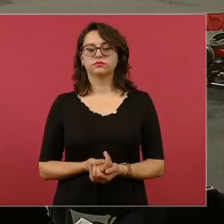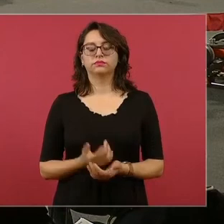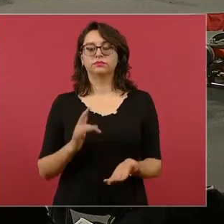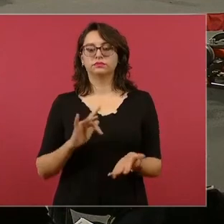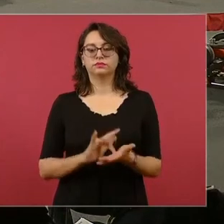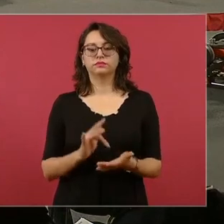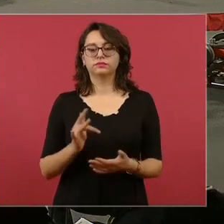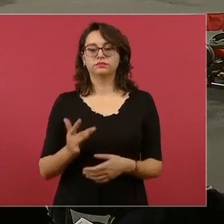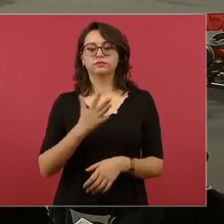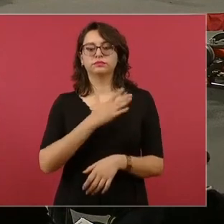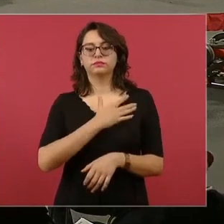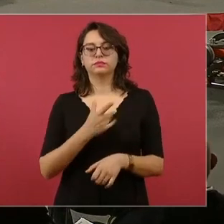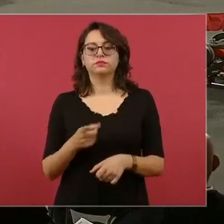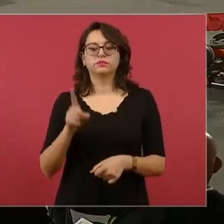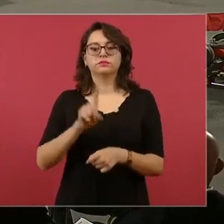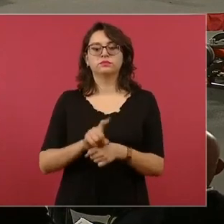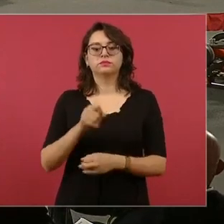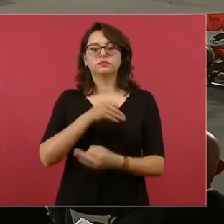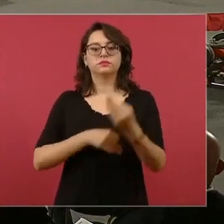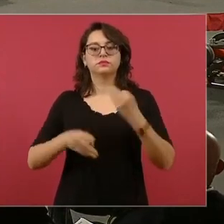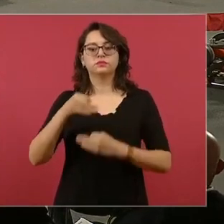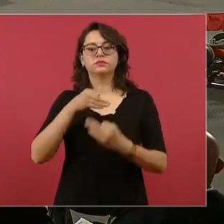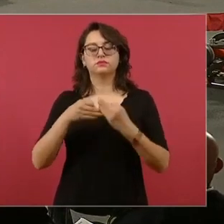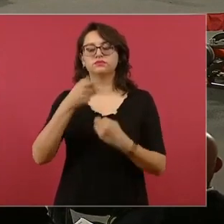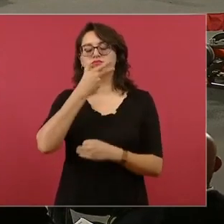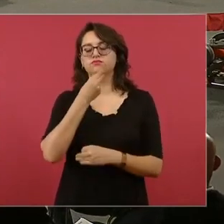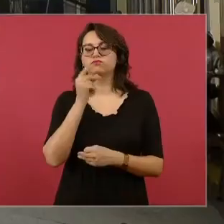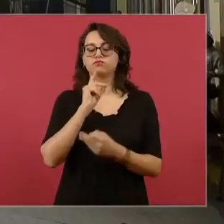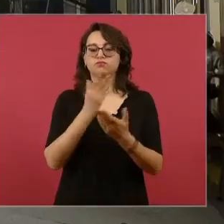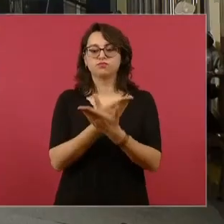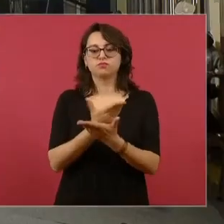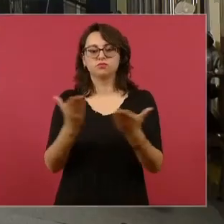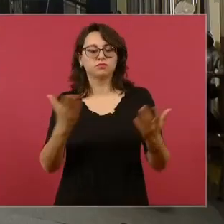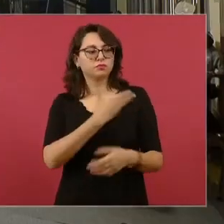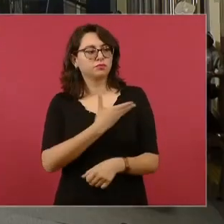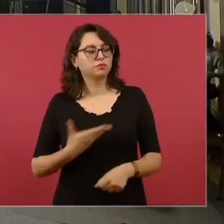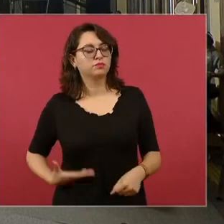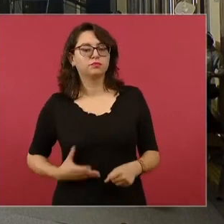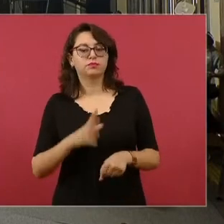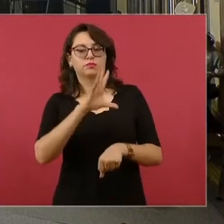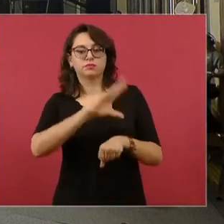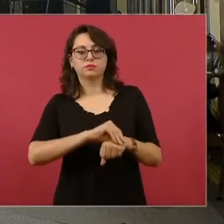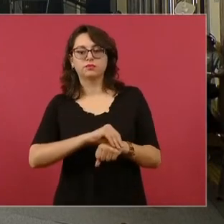Gracias. Muy buenos días a todas y a todos. Con su autorización, señor presidente.